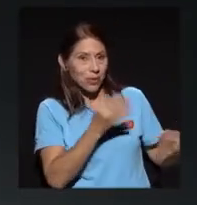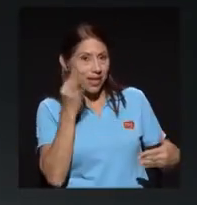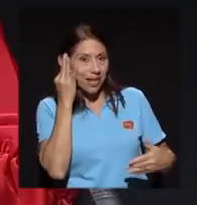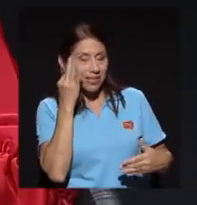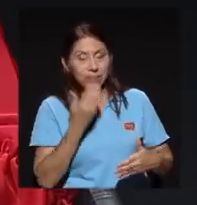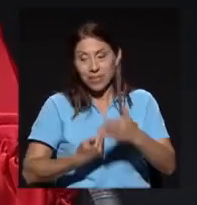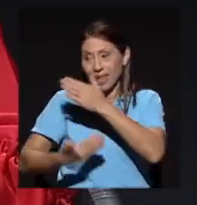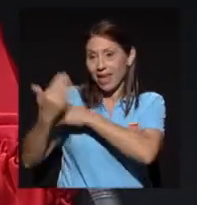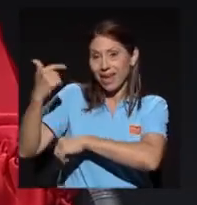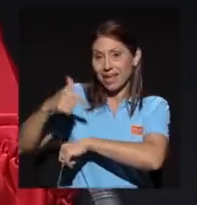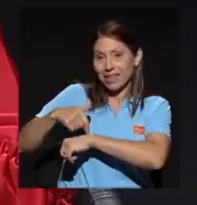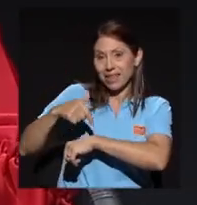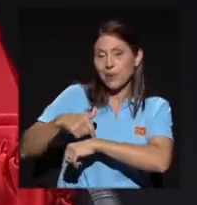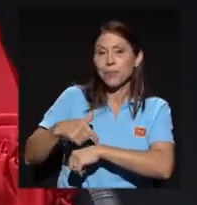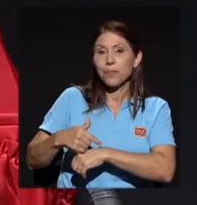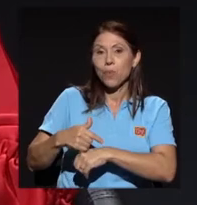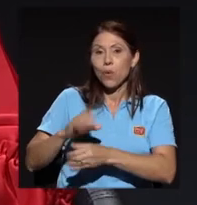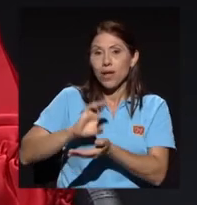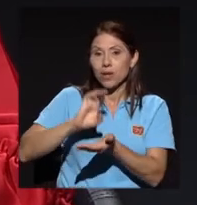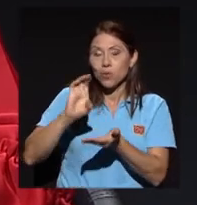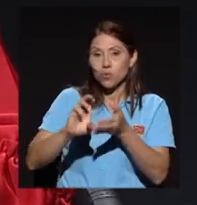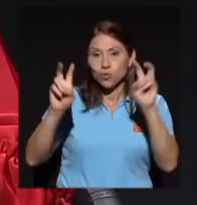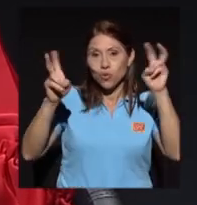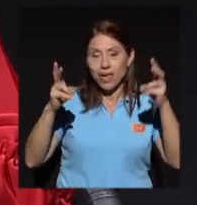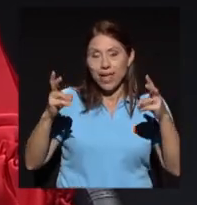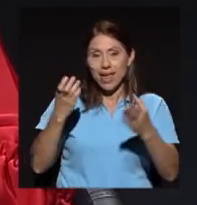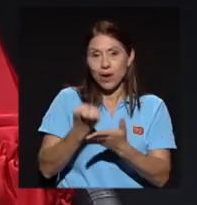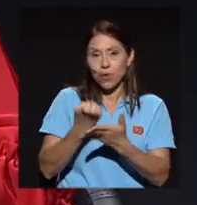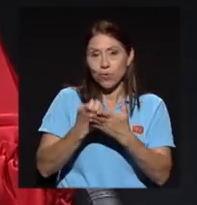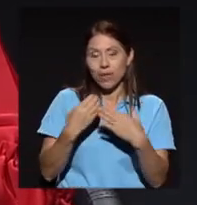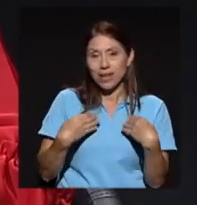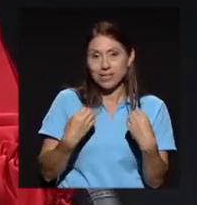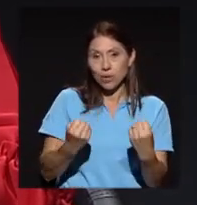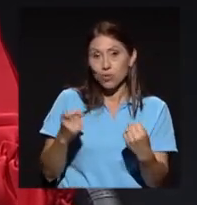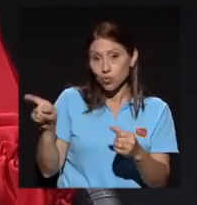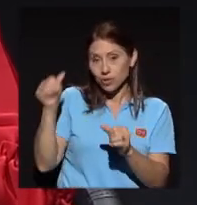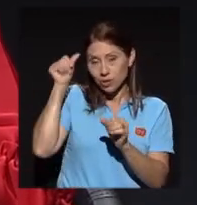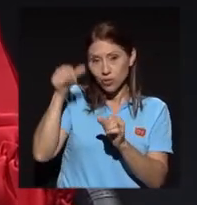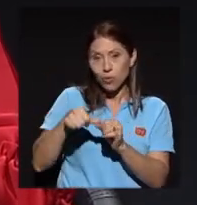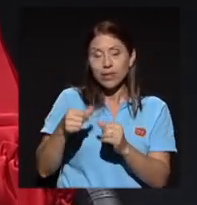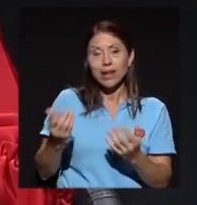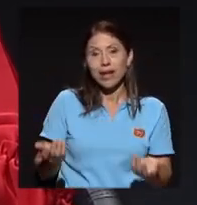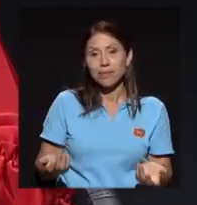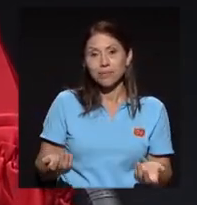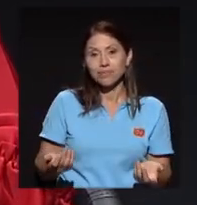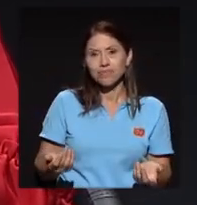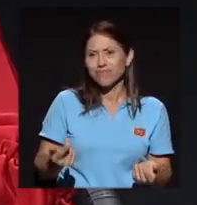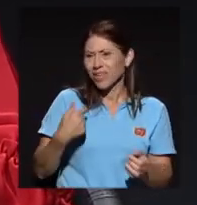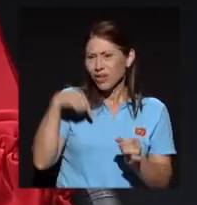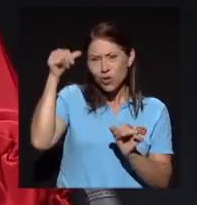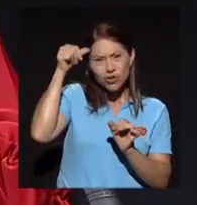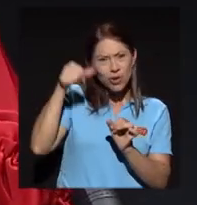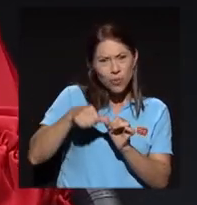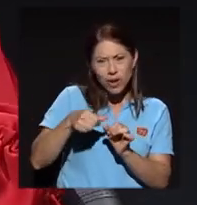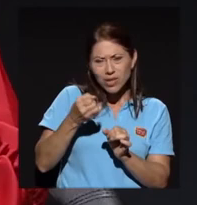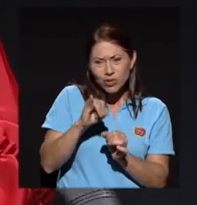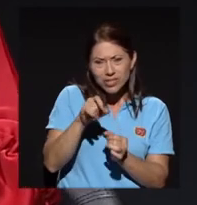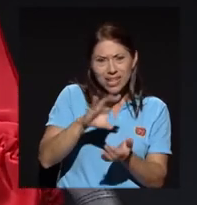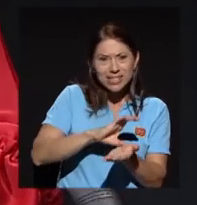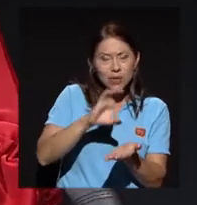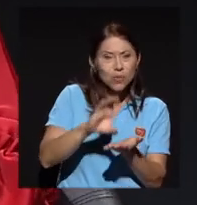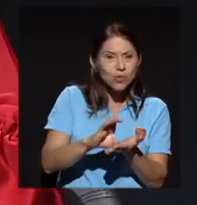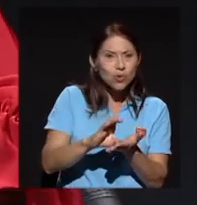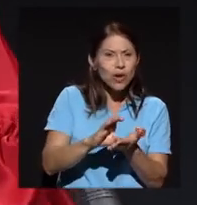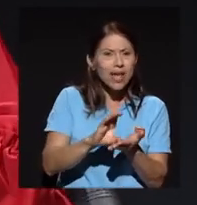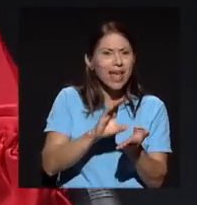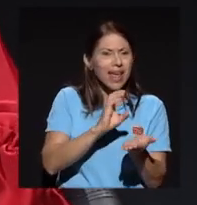dimos el curso de economía de la salud, usted se recordará, ¿verdad? No me recuerdo si el curso era economía de la